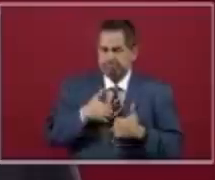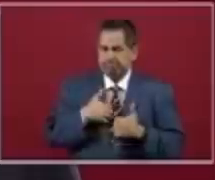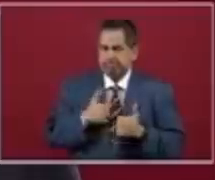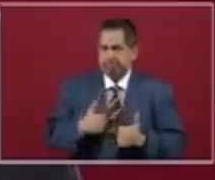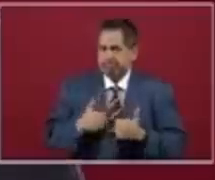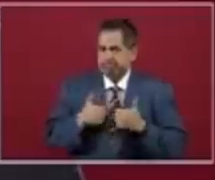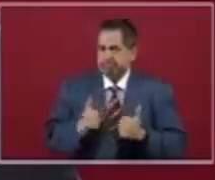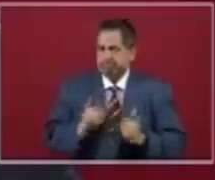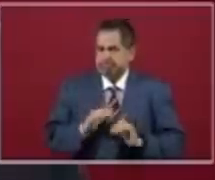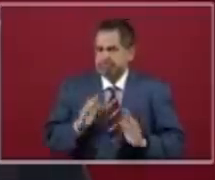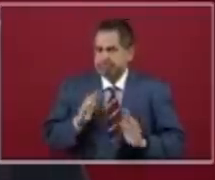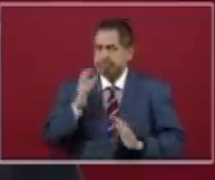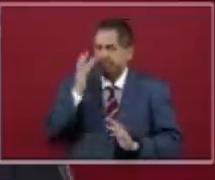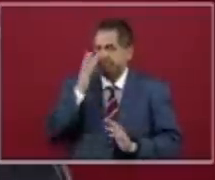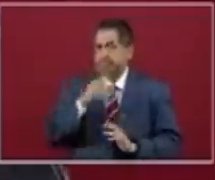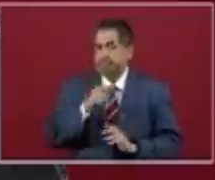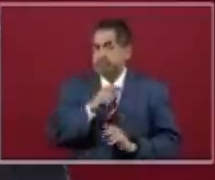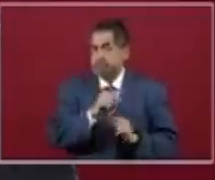que